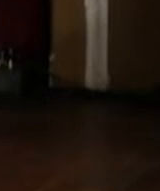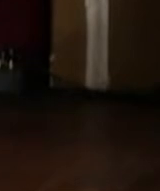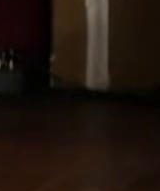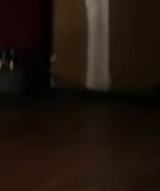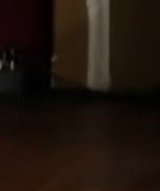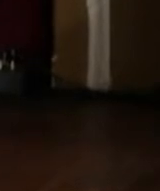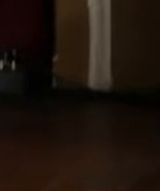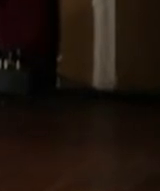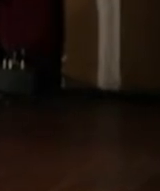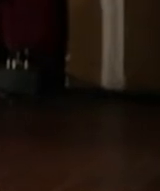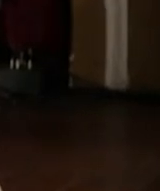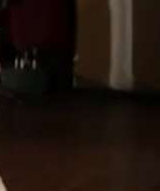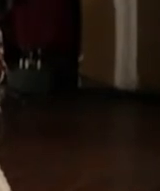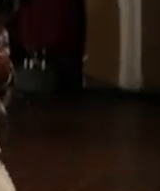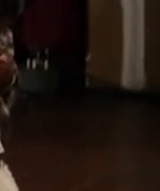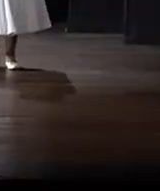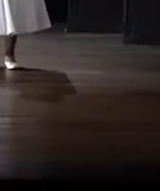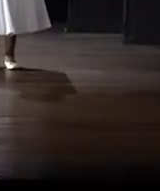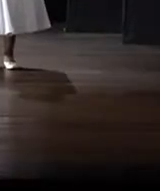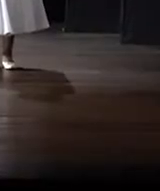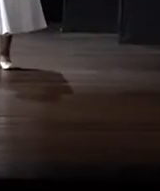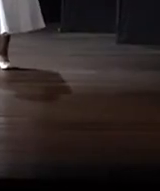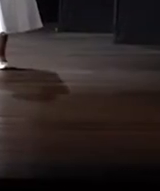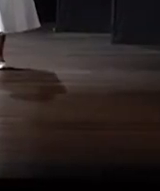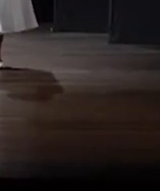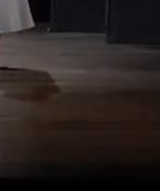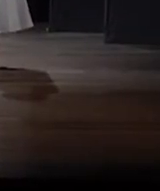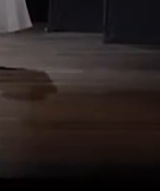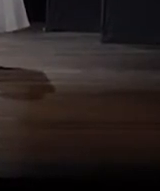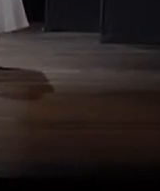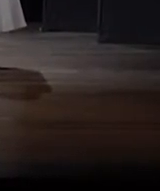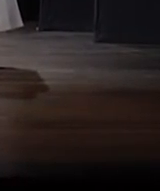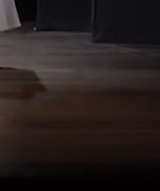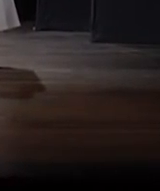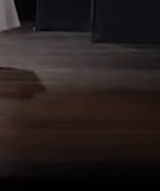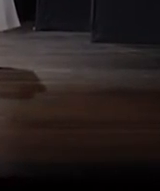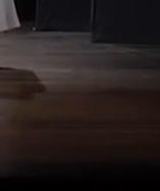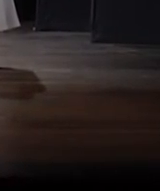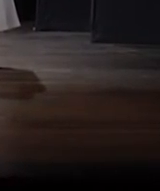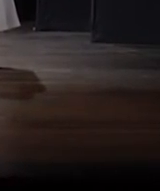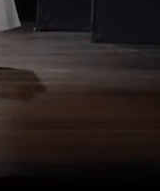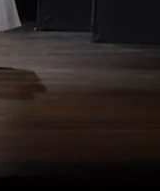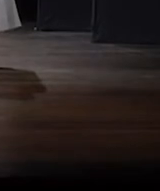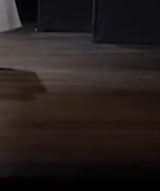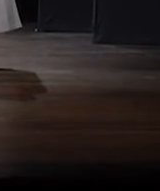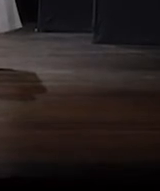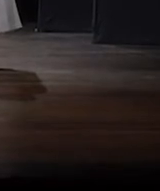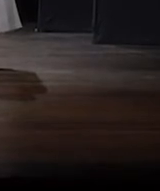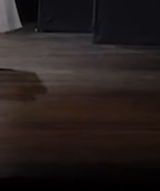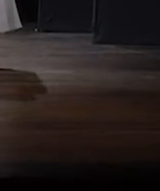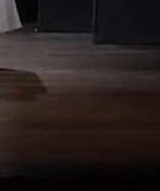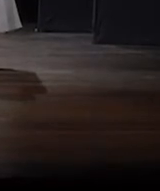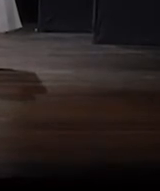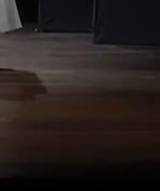Walha warmina kao Sarawipawa. Iwasaja. Walich ulkitanwa.